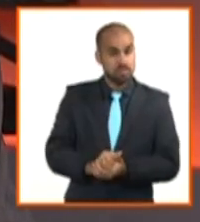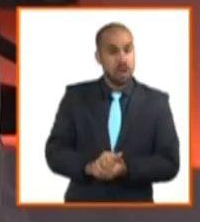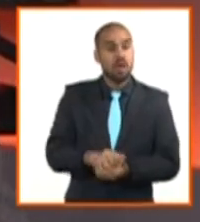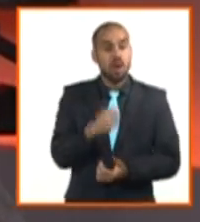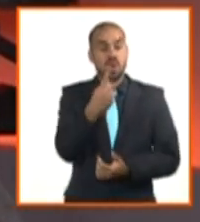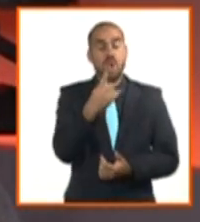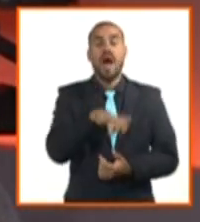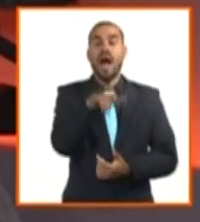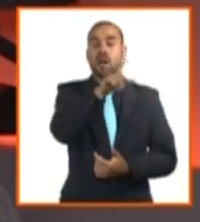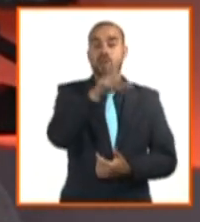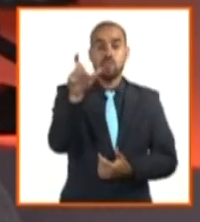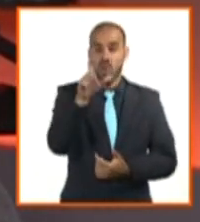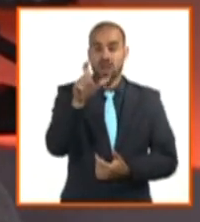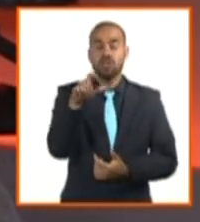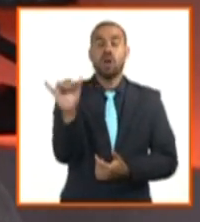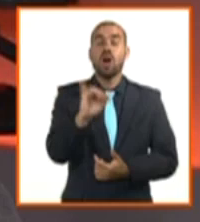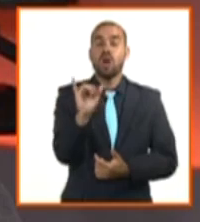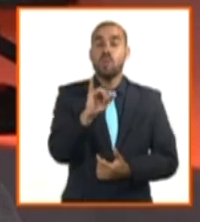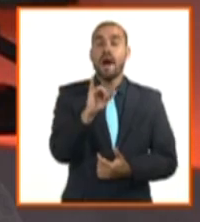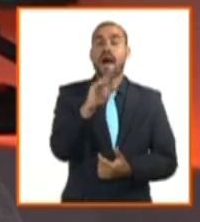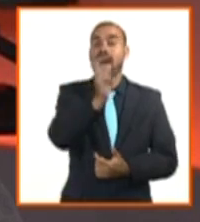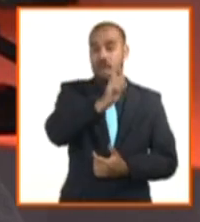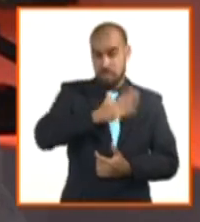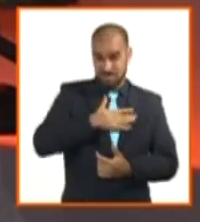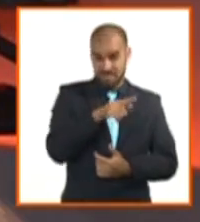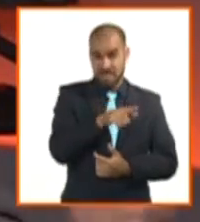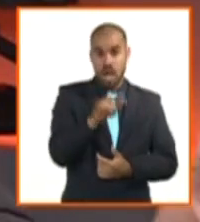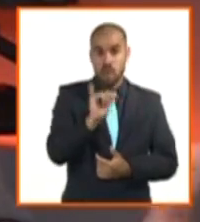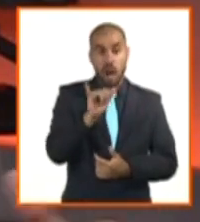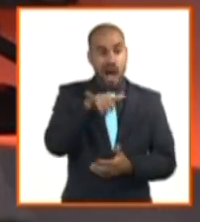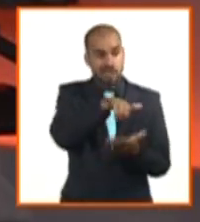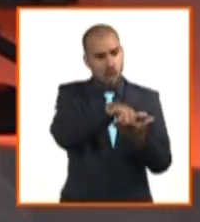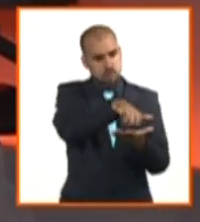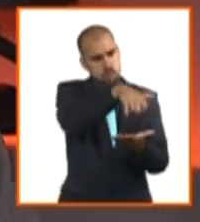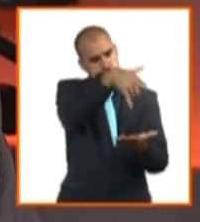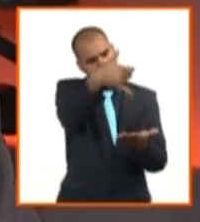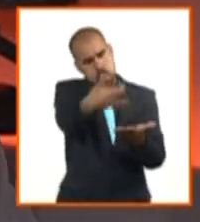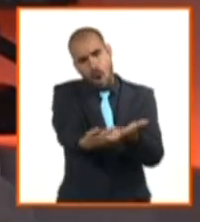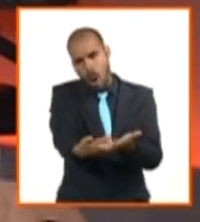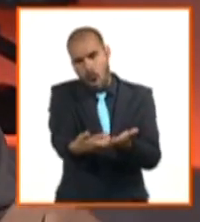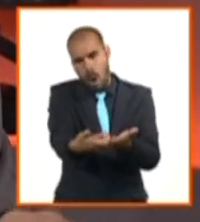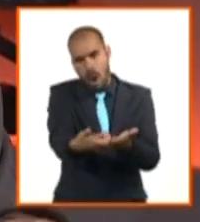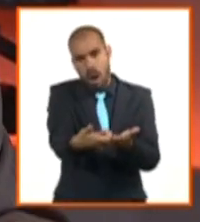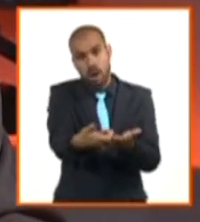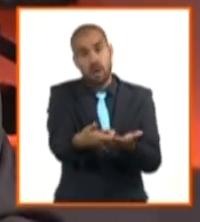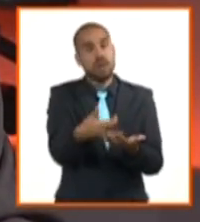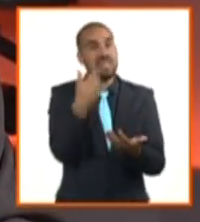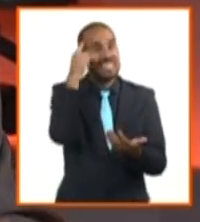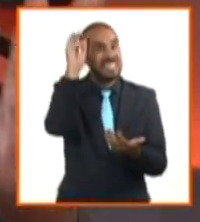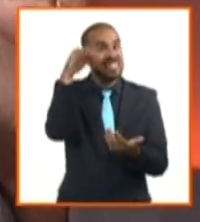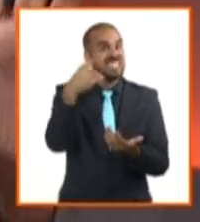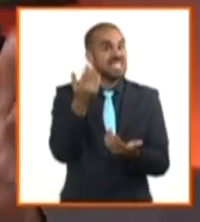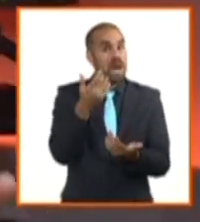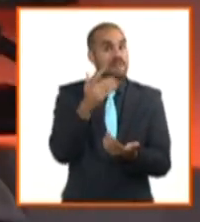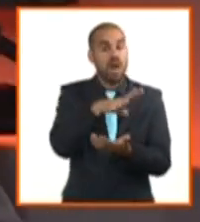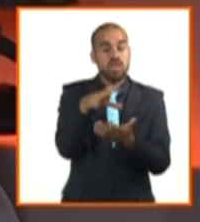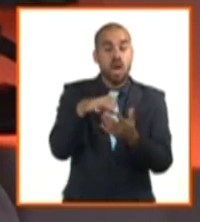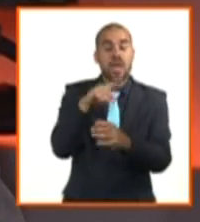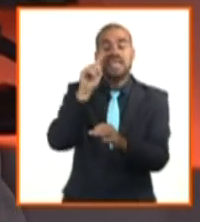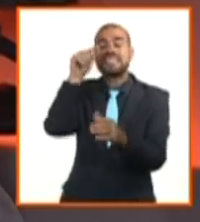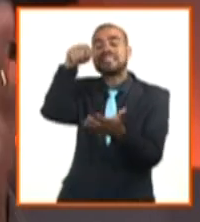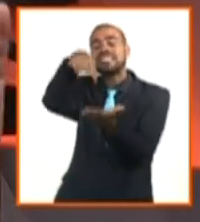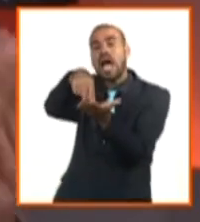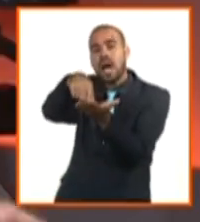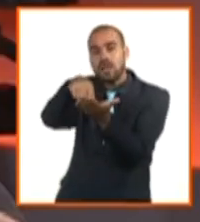camagüey pero varios valores al revés y pasó a cuántos kilómetros de distancia de donde estaba el centro de circulación